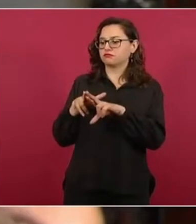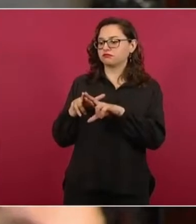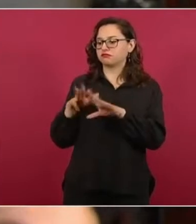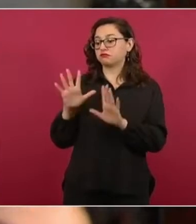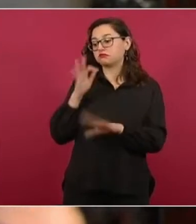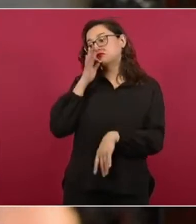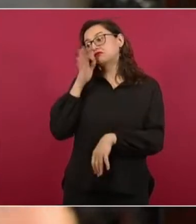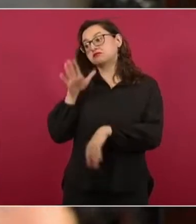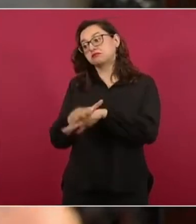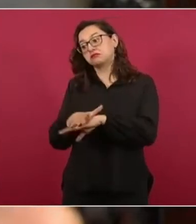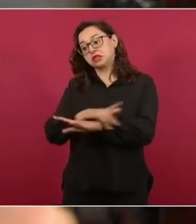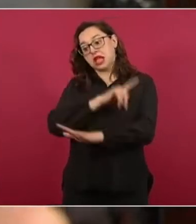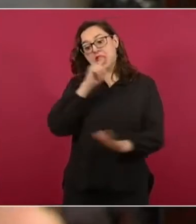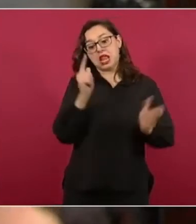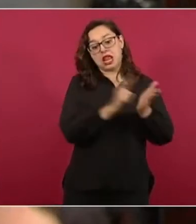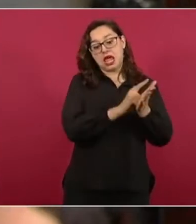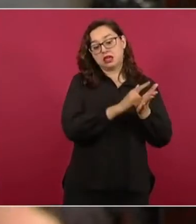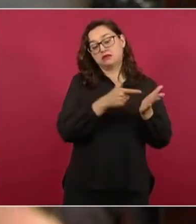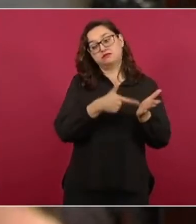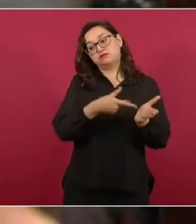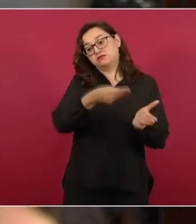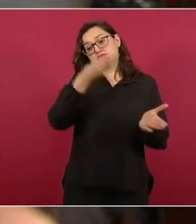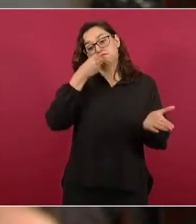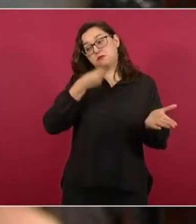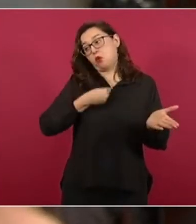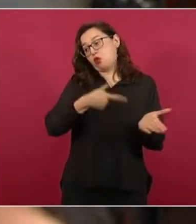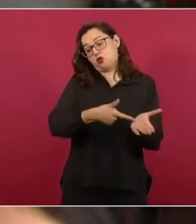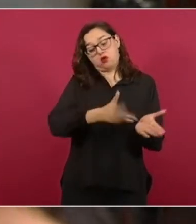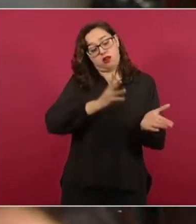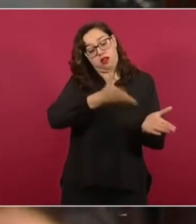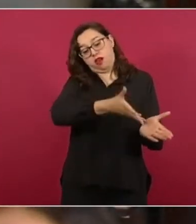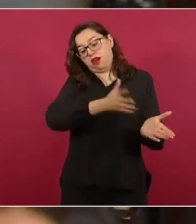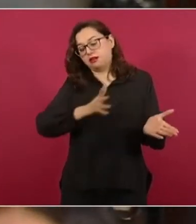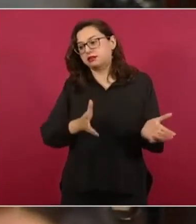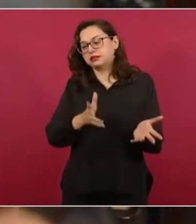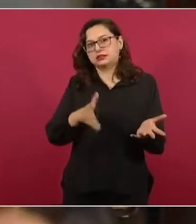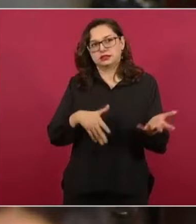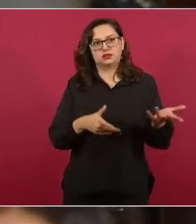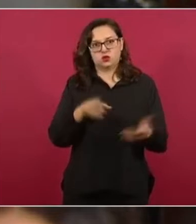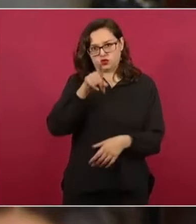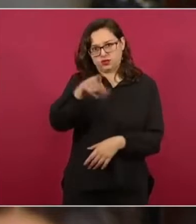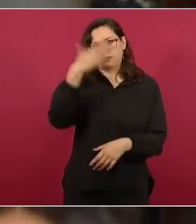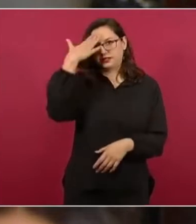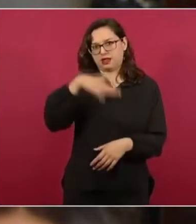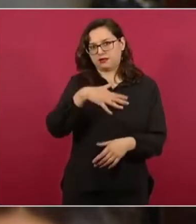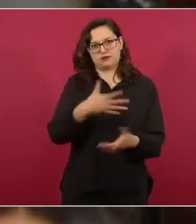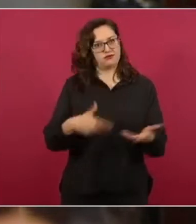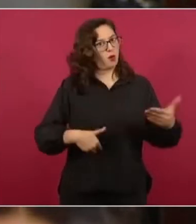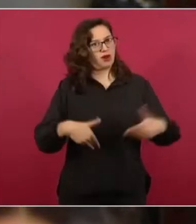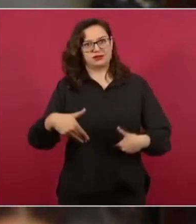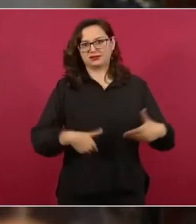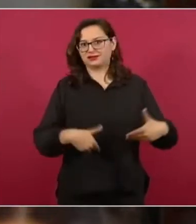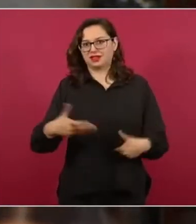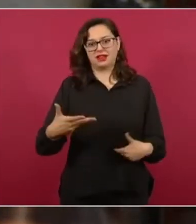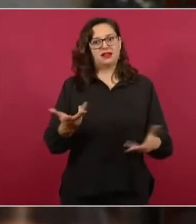la ley. Esa frase a usted le suena y le incomoda, y a los maestros les incomoda más, que después de años de esperar